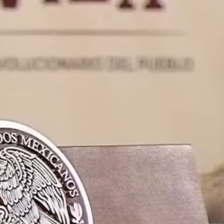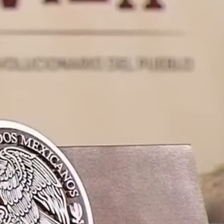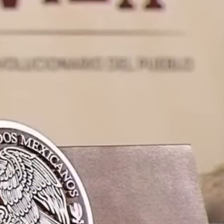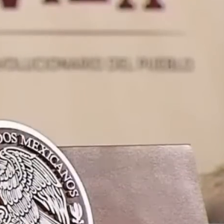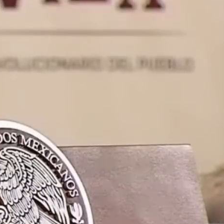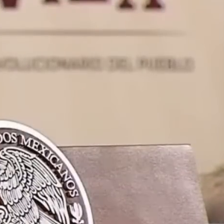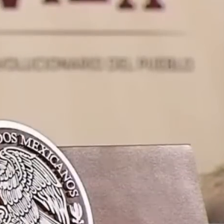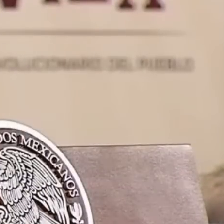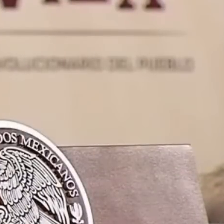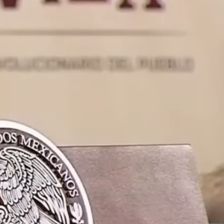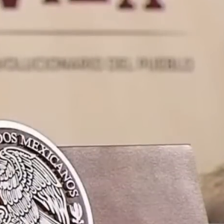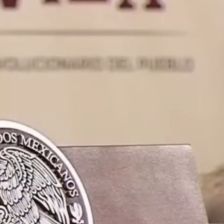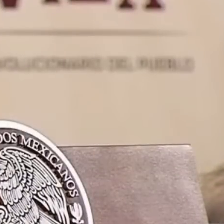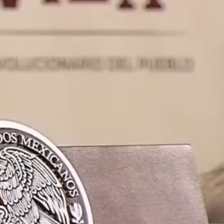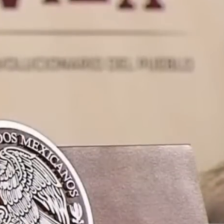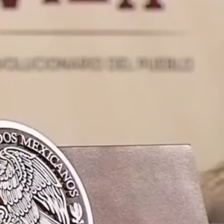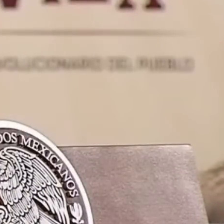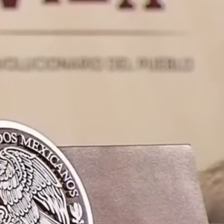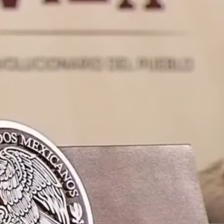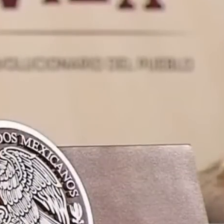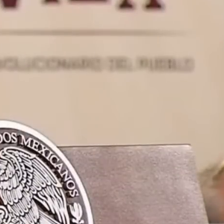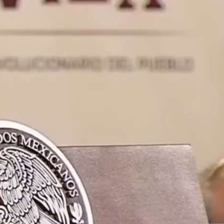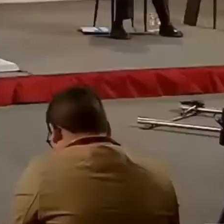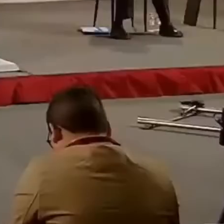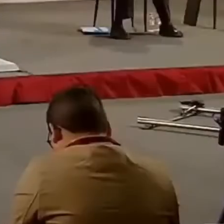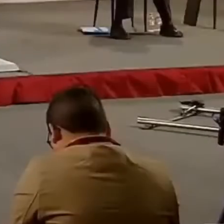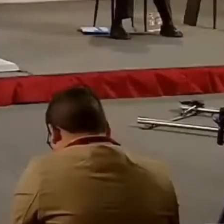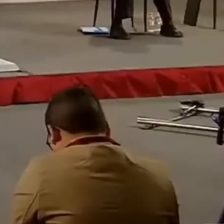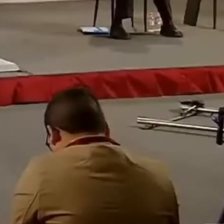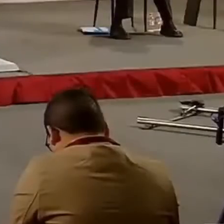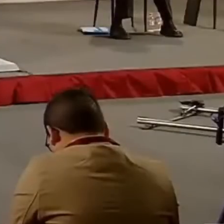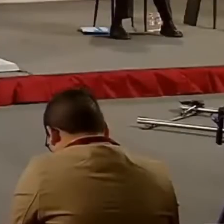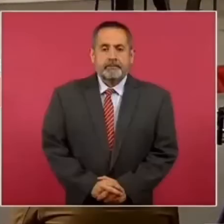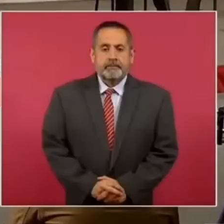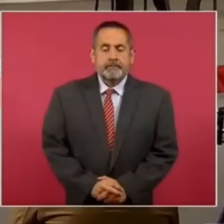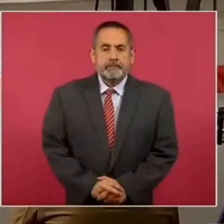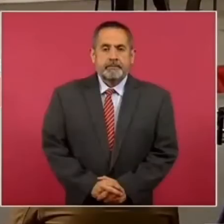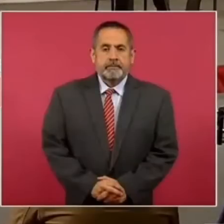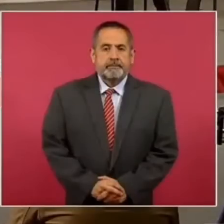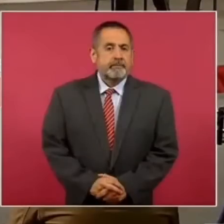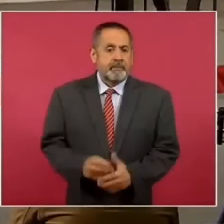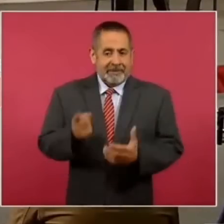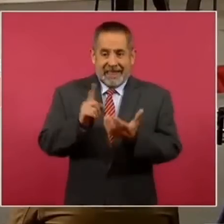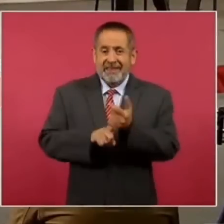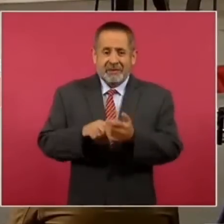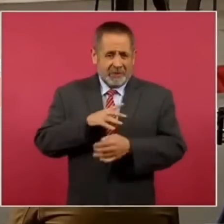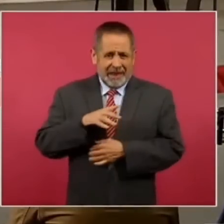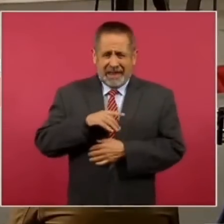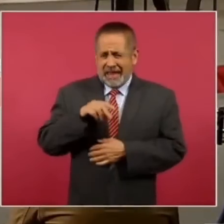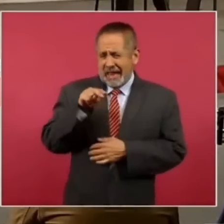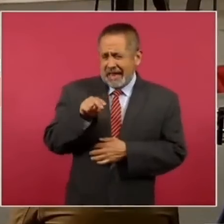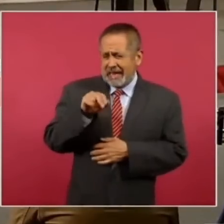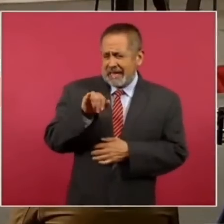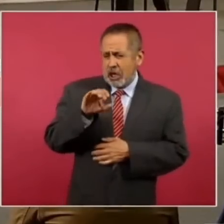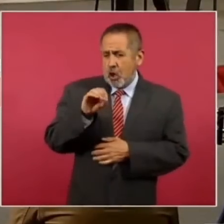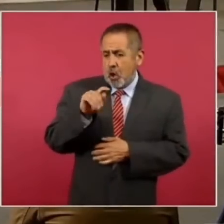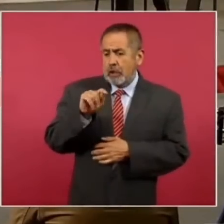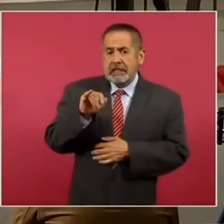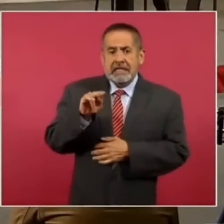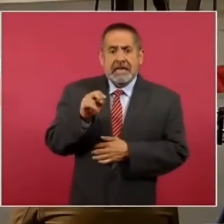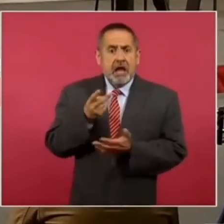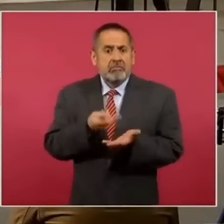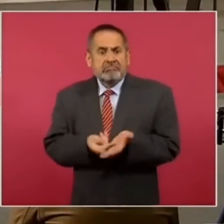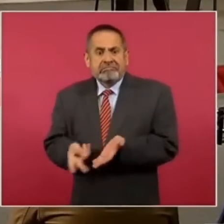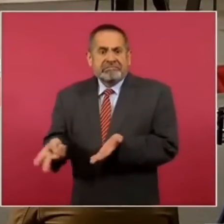un mito. Claro que generan adicción, tienen nicotina y tienen dosis muy, muy altas de nicotina, hasta 100 veces mayores a las